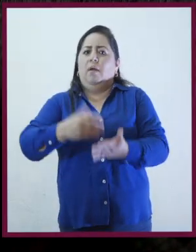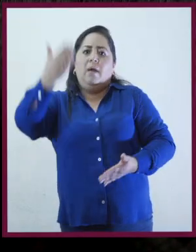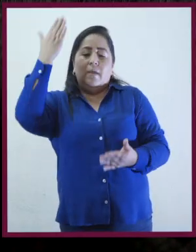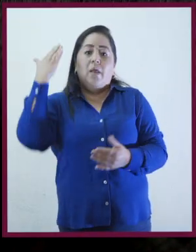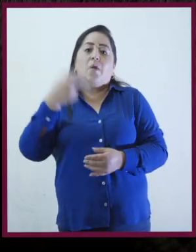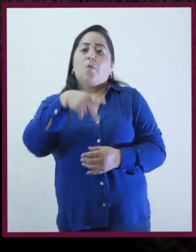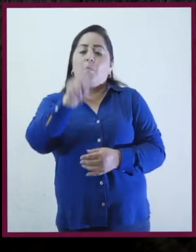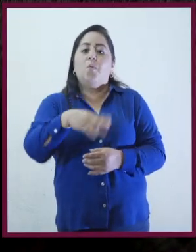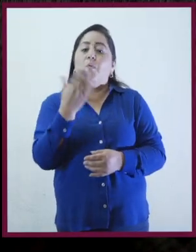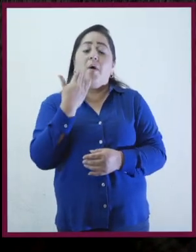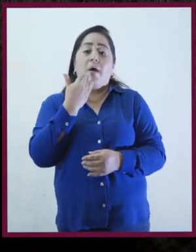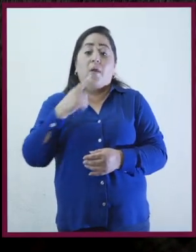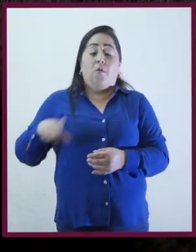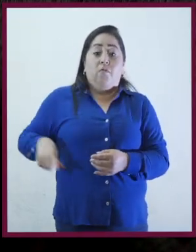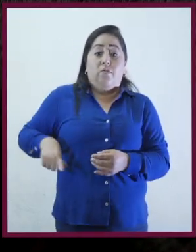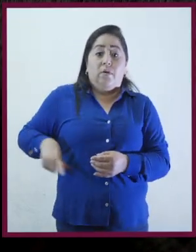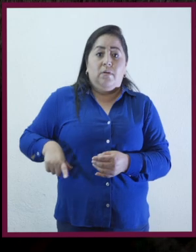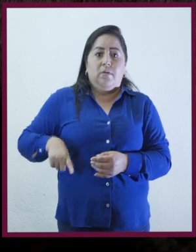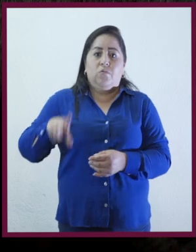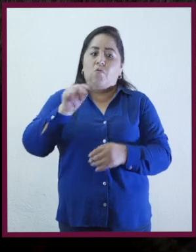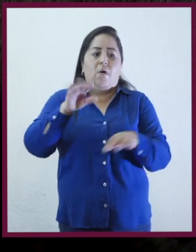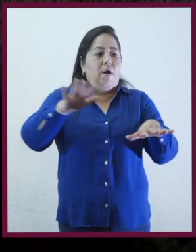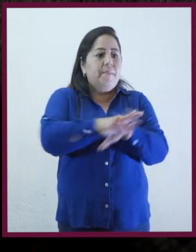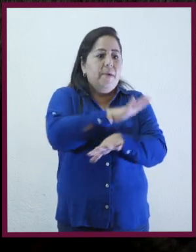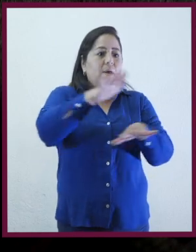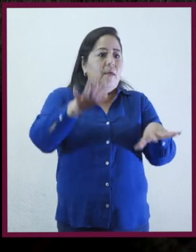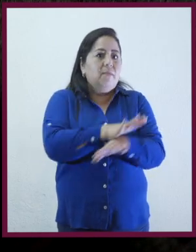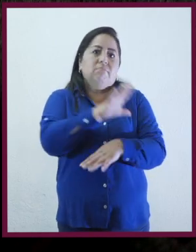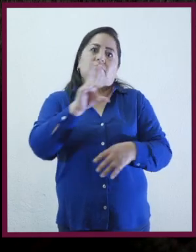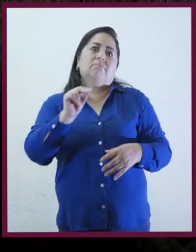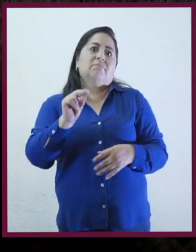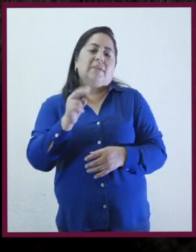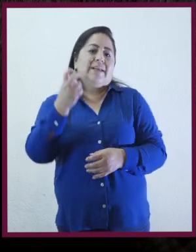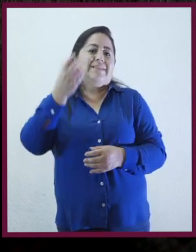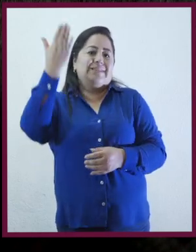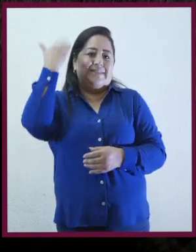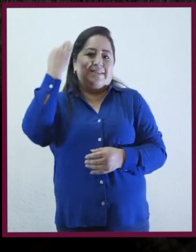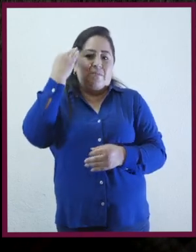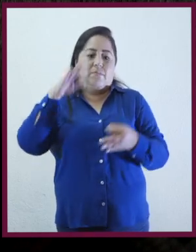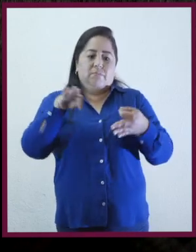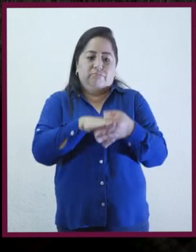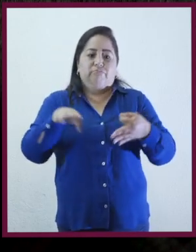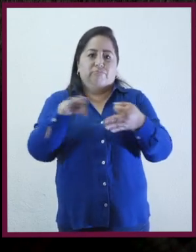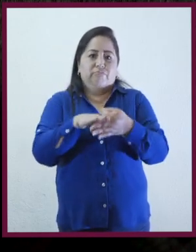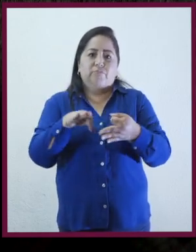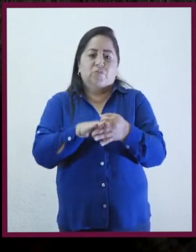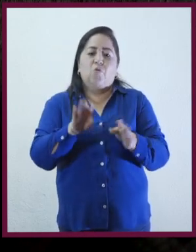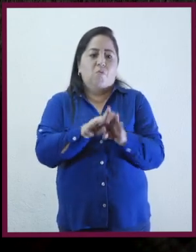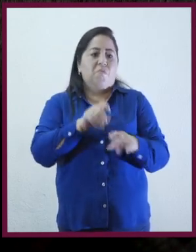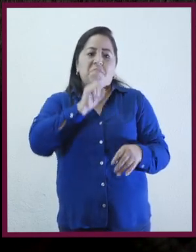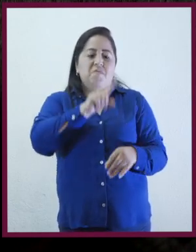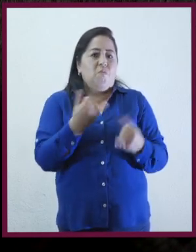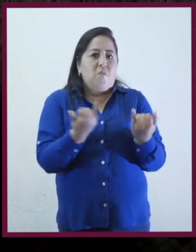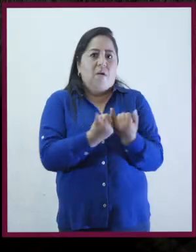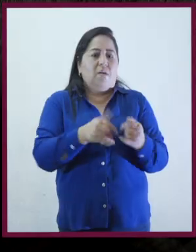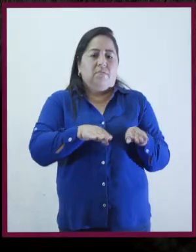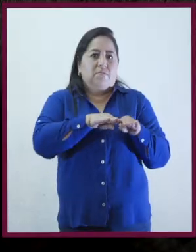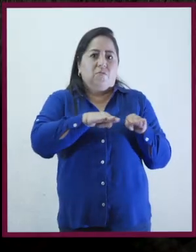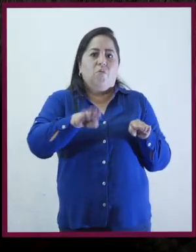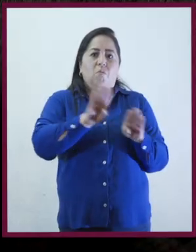El gobierno no iba a estar cambiando constantemente, y en ese sentido iba a haber una estabilidad que iba a